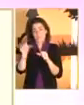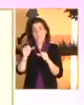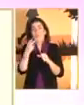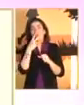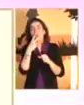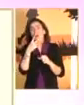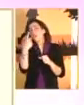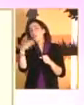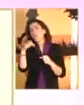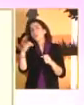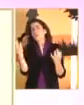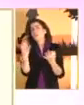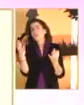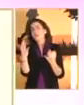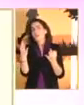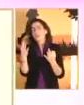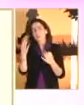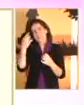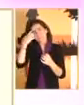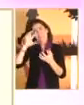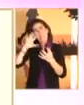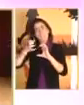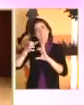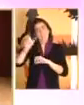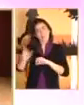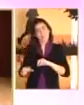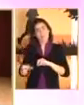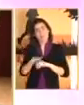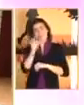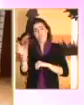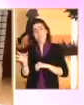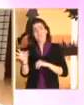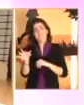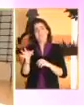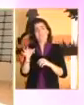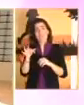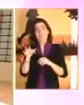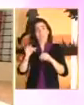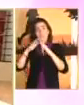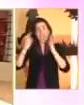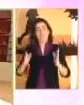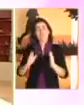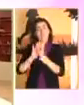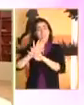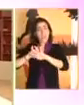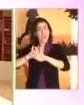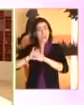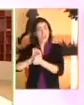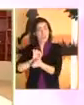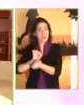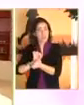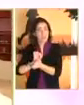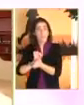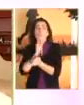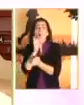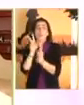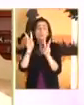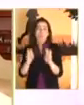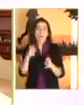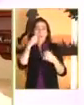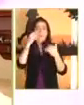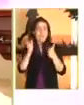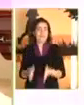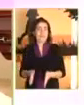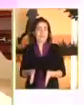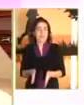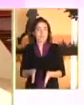fumar son en los psiquiátricos y en la cárcel, y dicen que por condiciones humanitarias. A mí eso me sorprende.